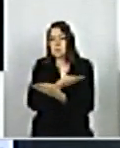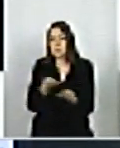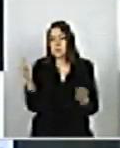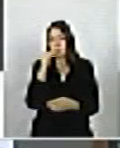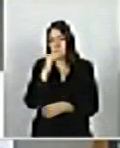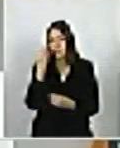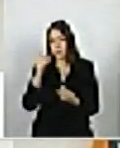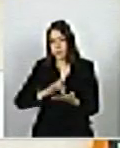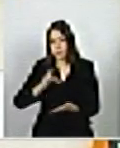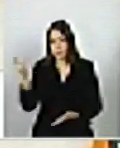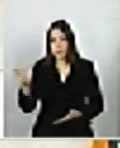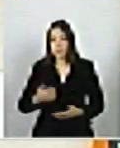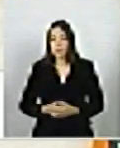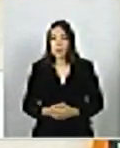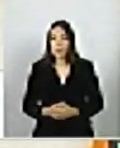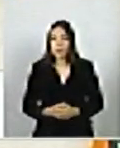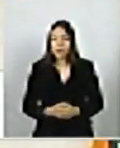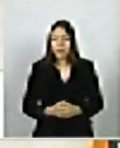gracias.